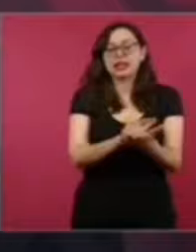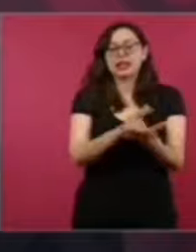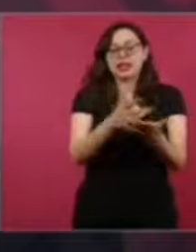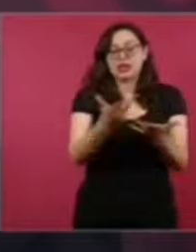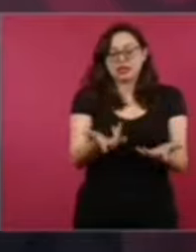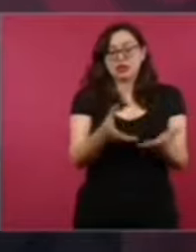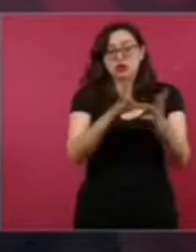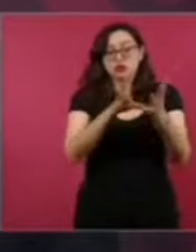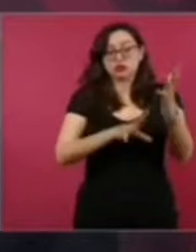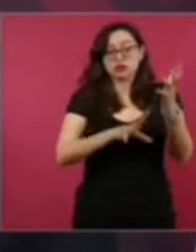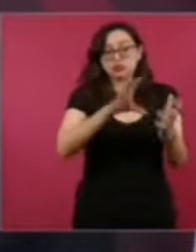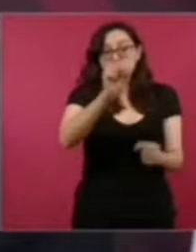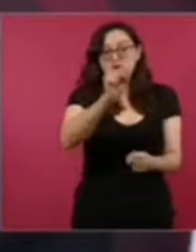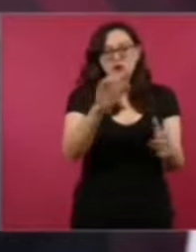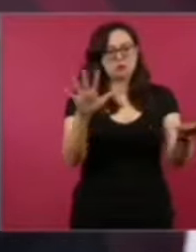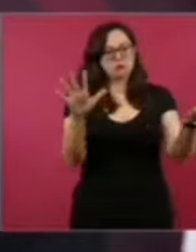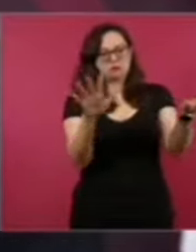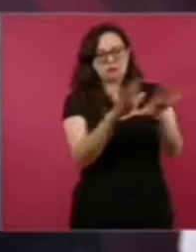la Constitución